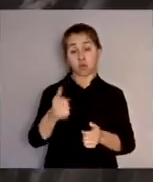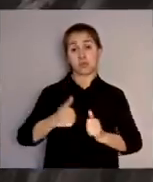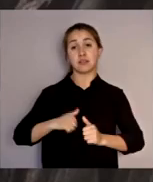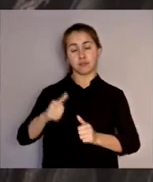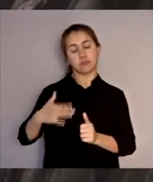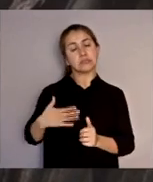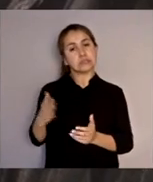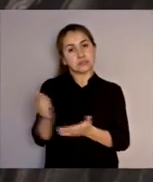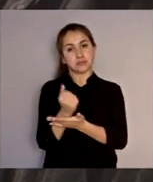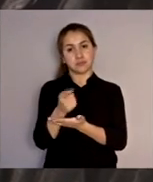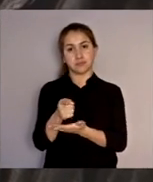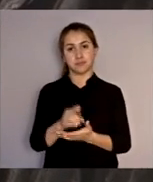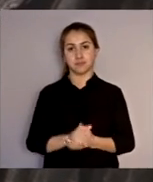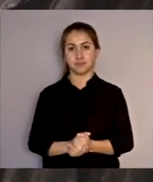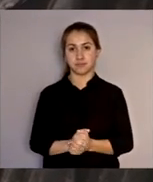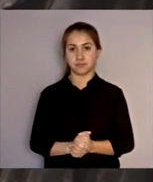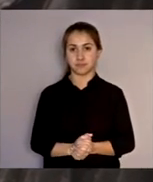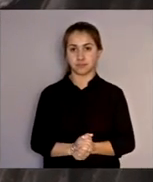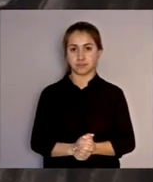ellos.